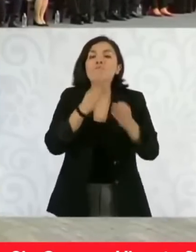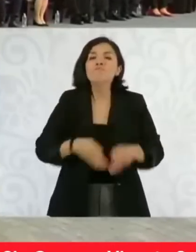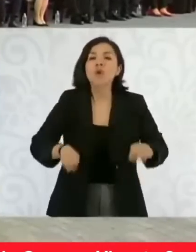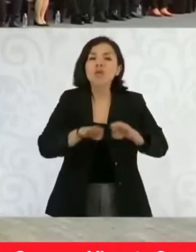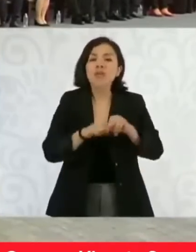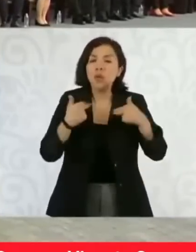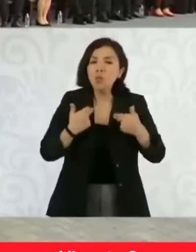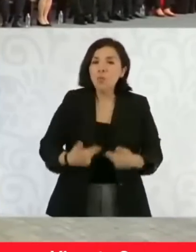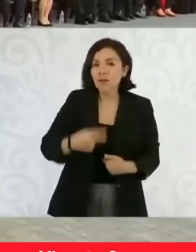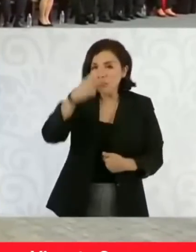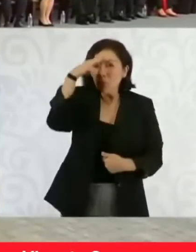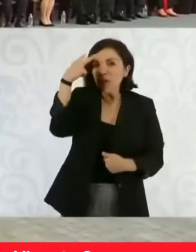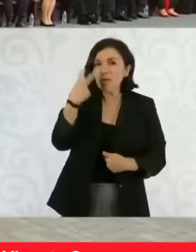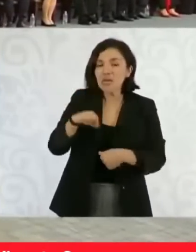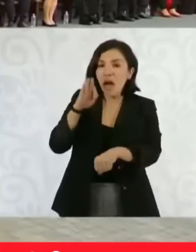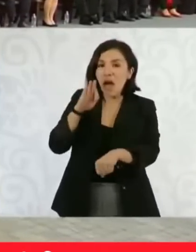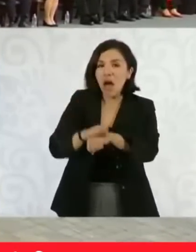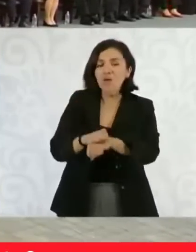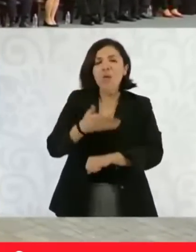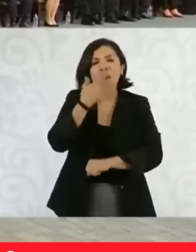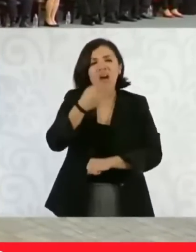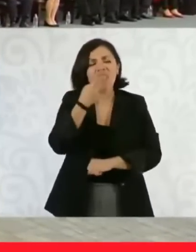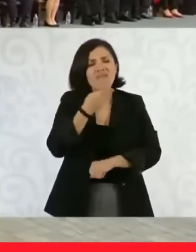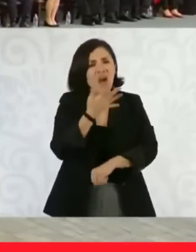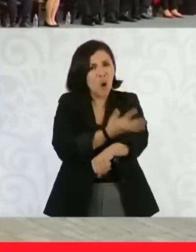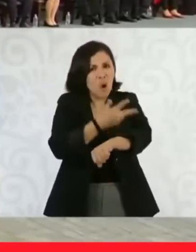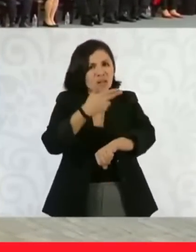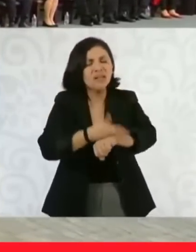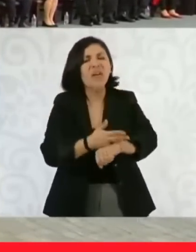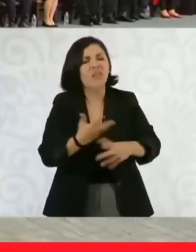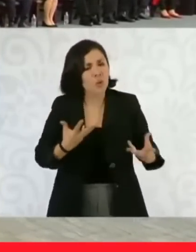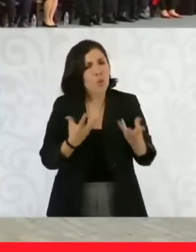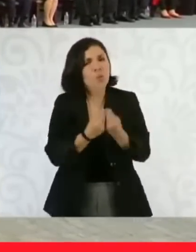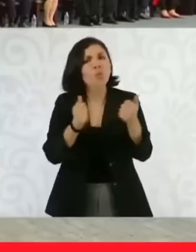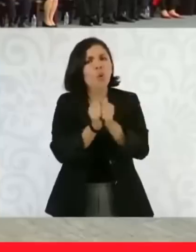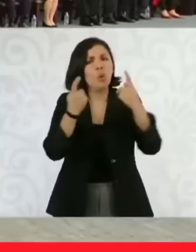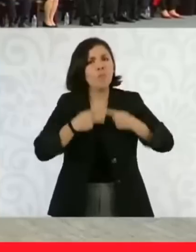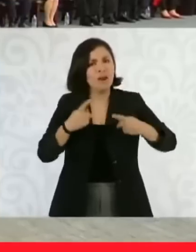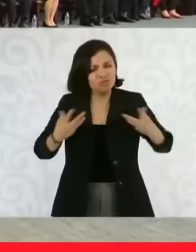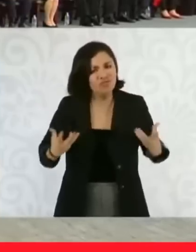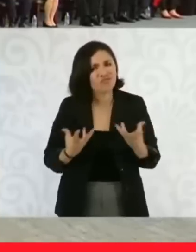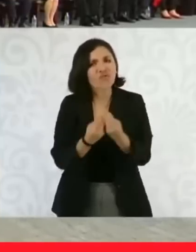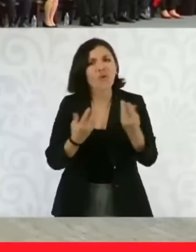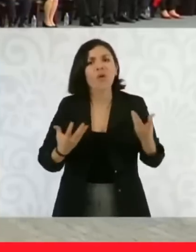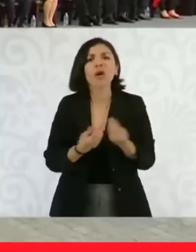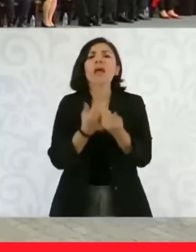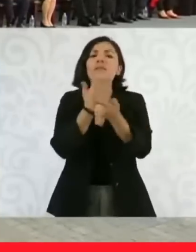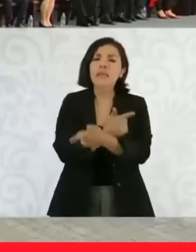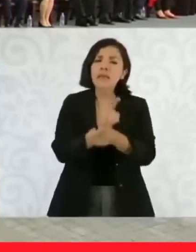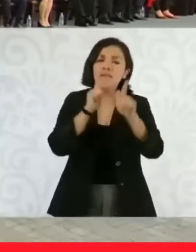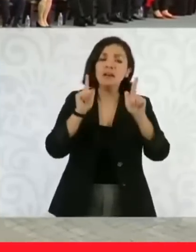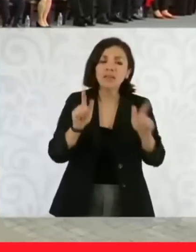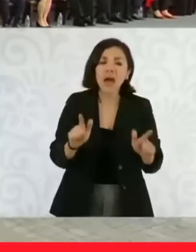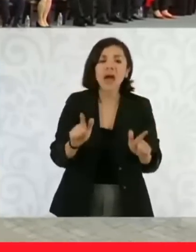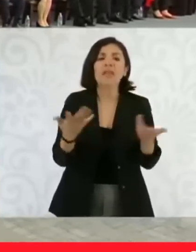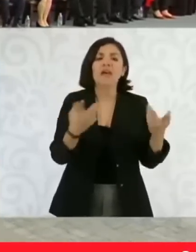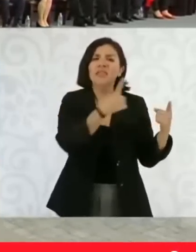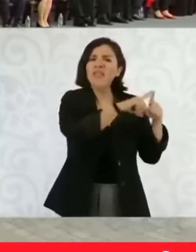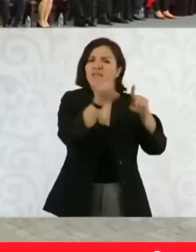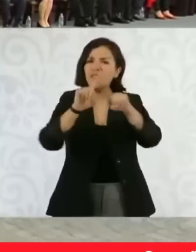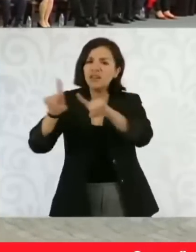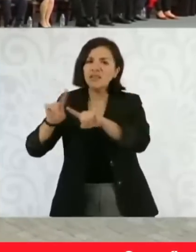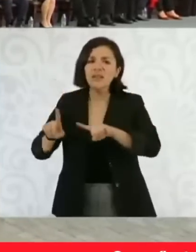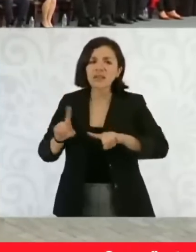humanismo mexicano, la honestidad, la cercanía con la gente, la libertad, la